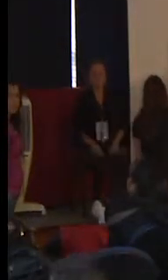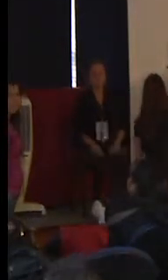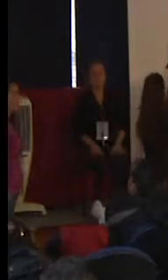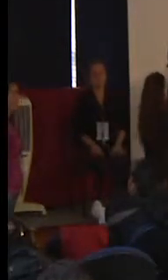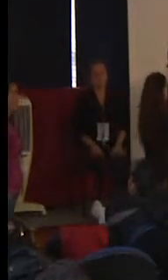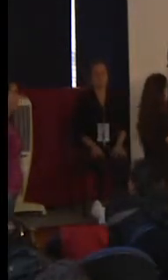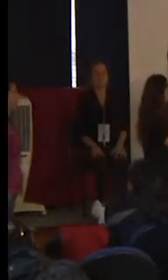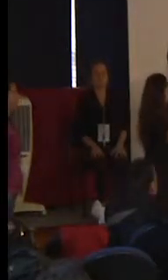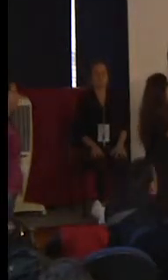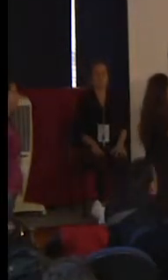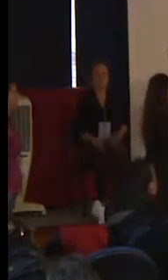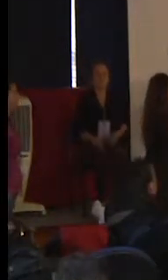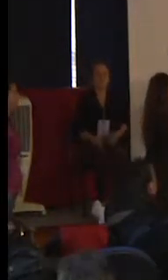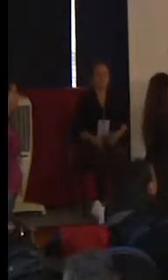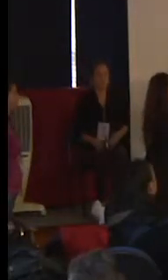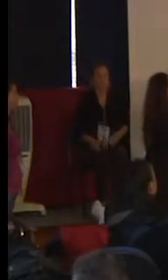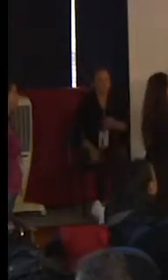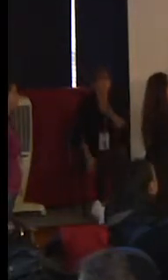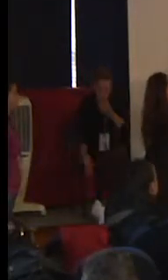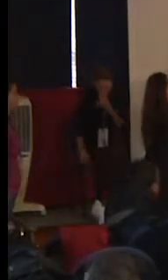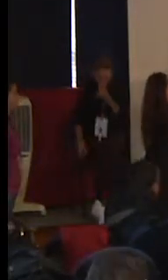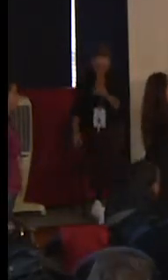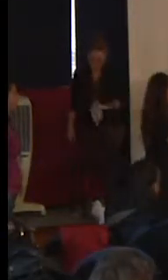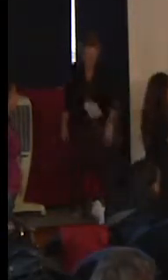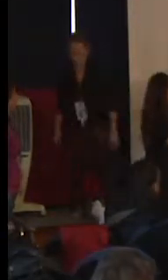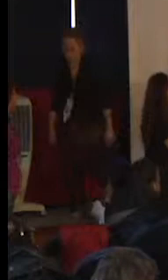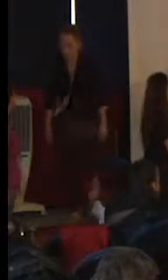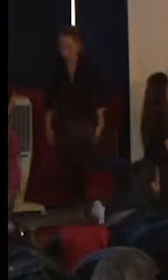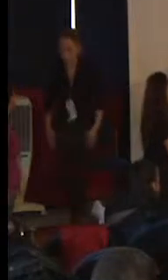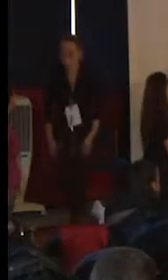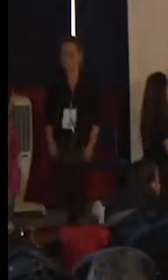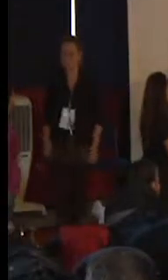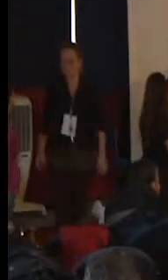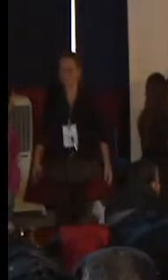gracias a Dios porque puedo